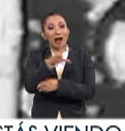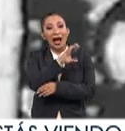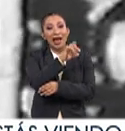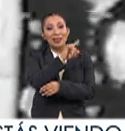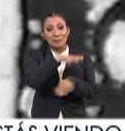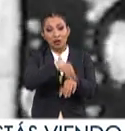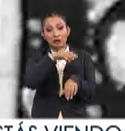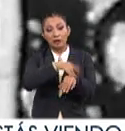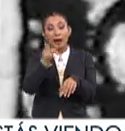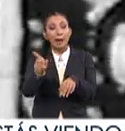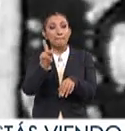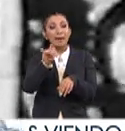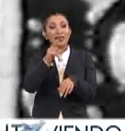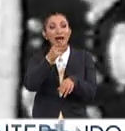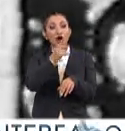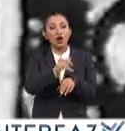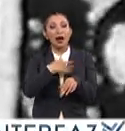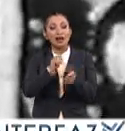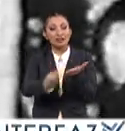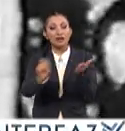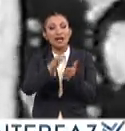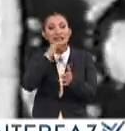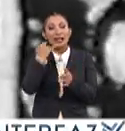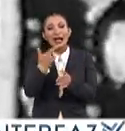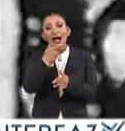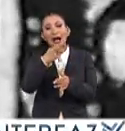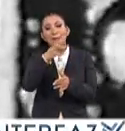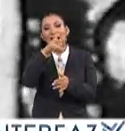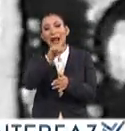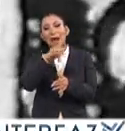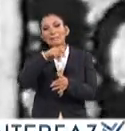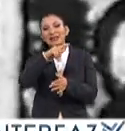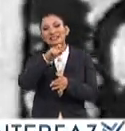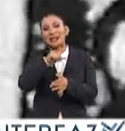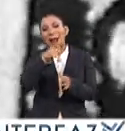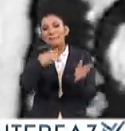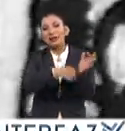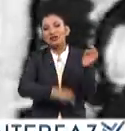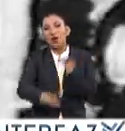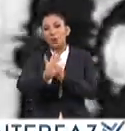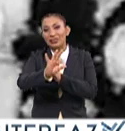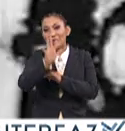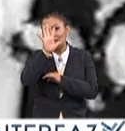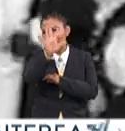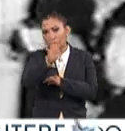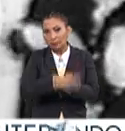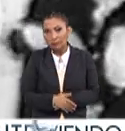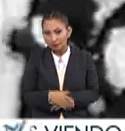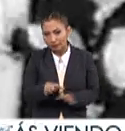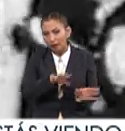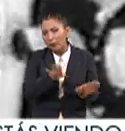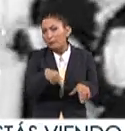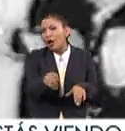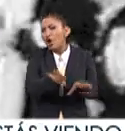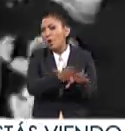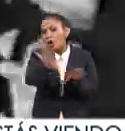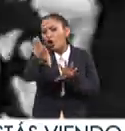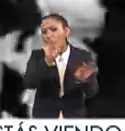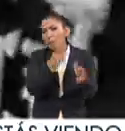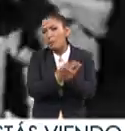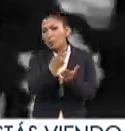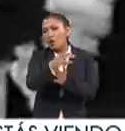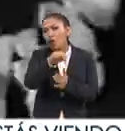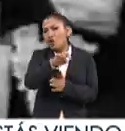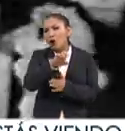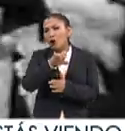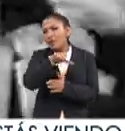Academia Sueca fue la pedagoga y escritora chilena Gabriela Mistral en 1945. Pero, ¿cómo se elige al Premio